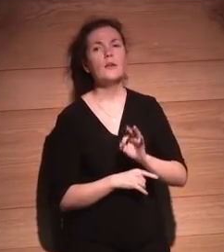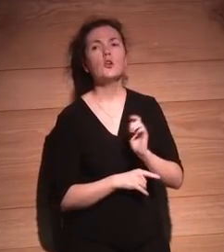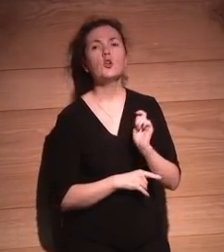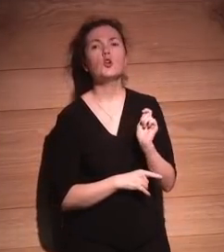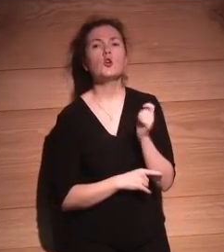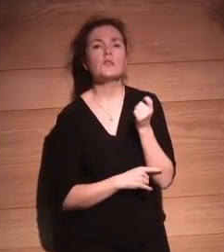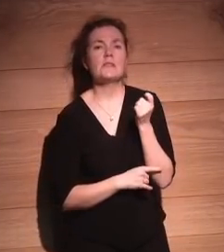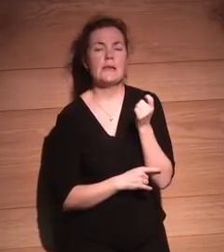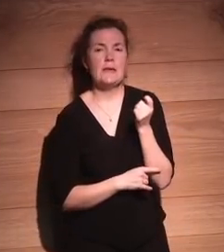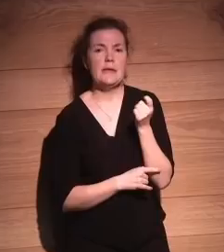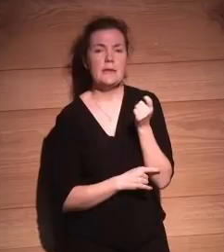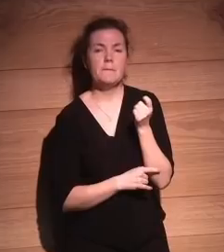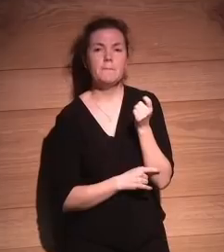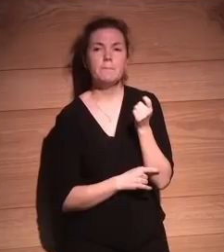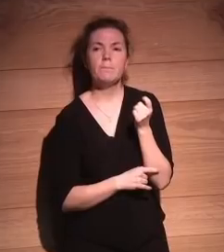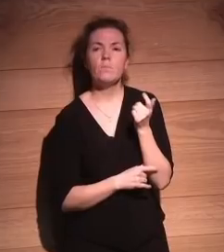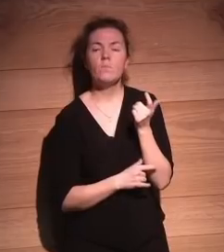a